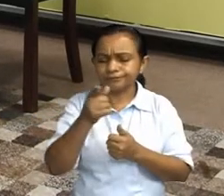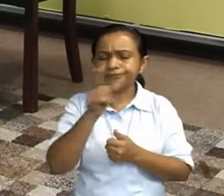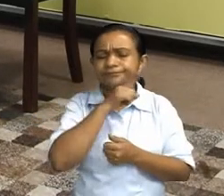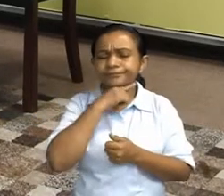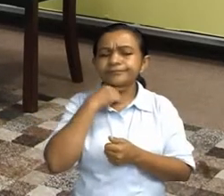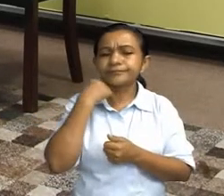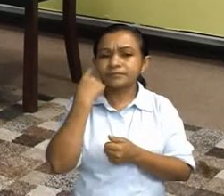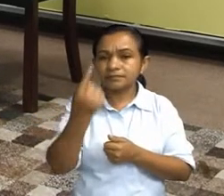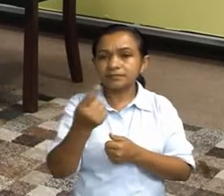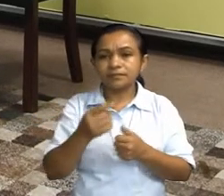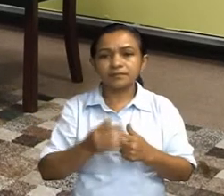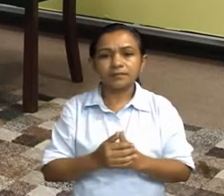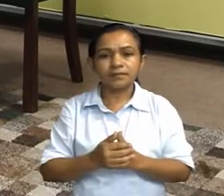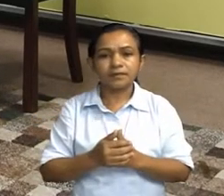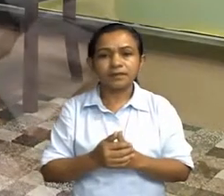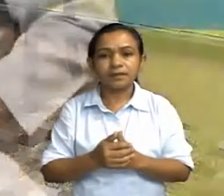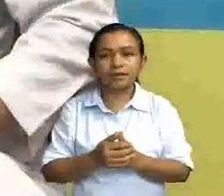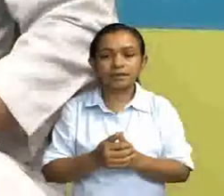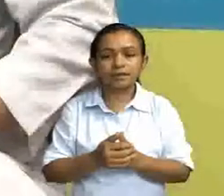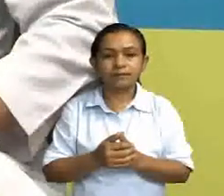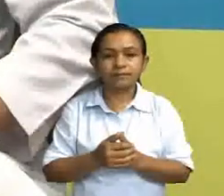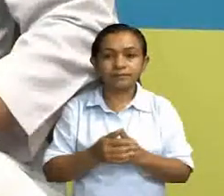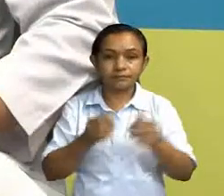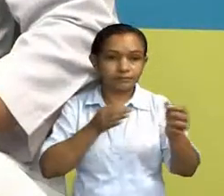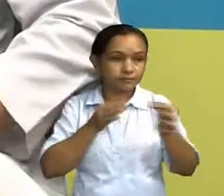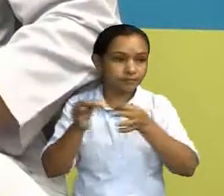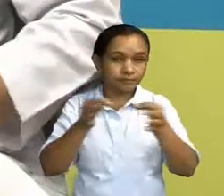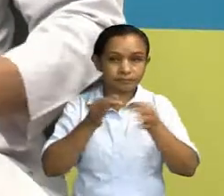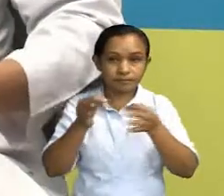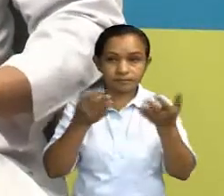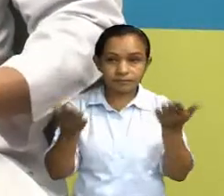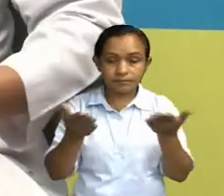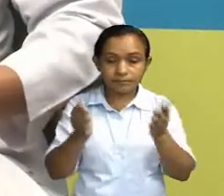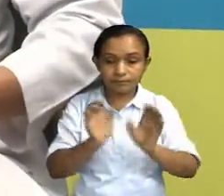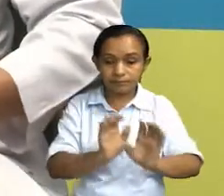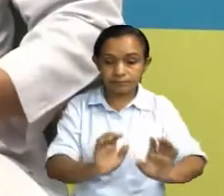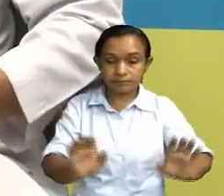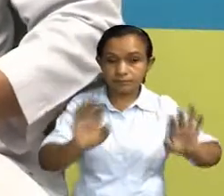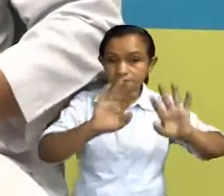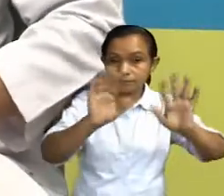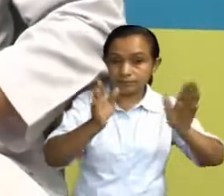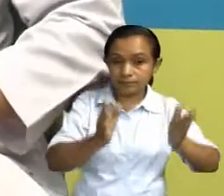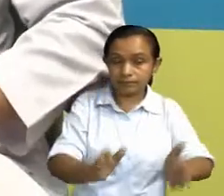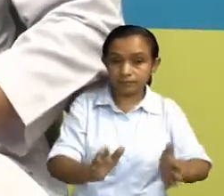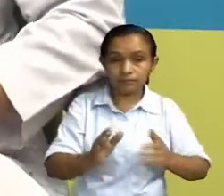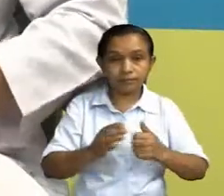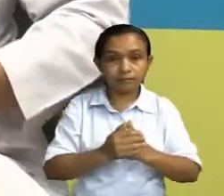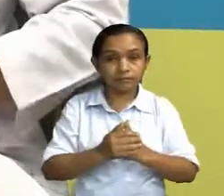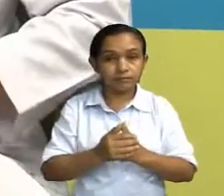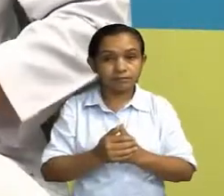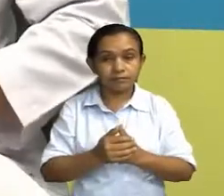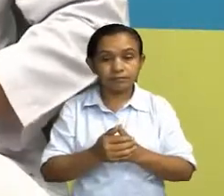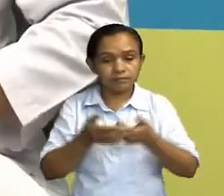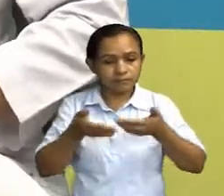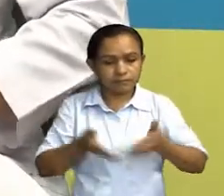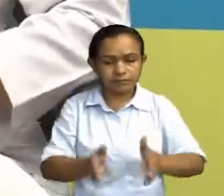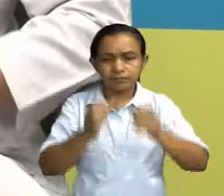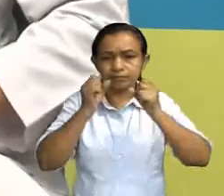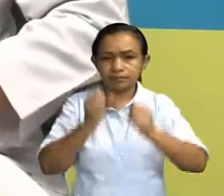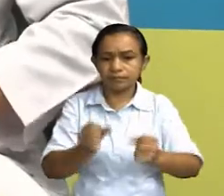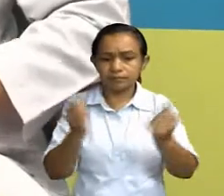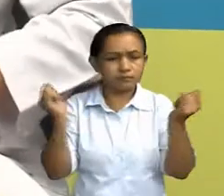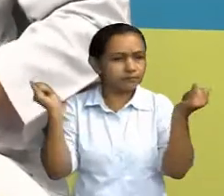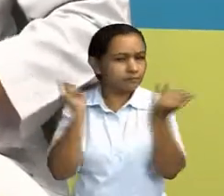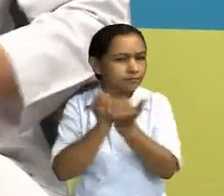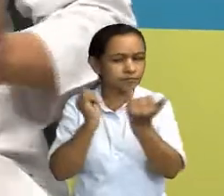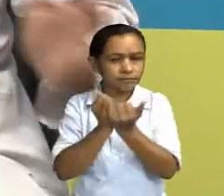hecho, no solamente el tratamiento, o sea, para las niñas no solamente está orientado eso. Si usted tiene un hijo varón, la ropa